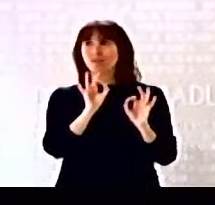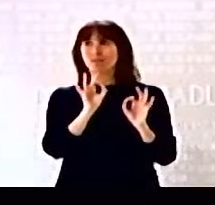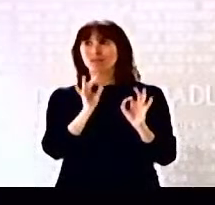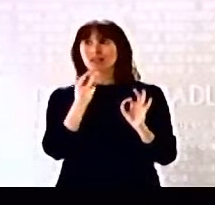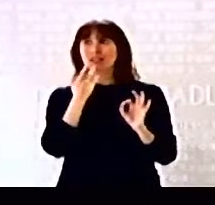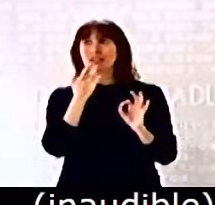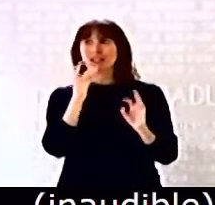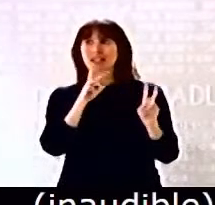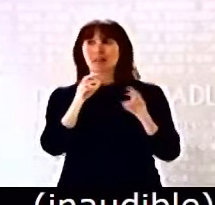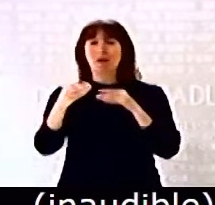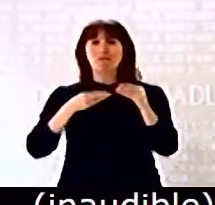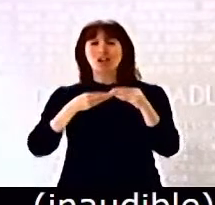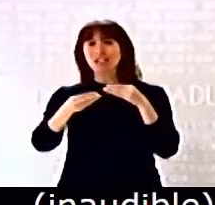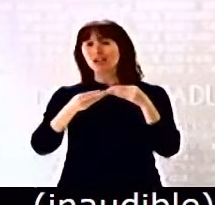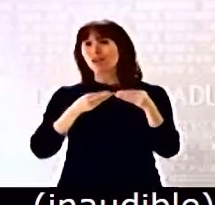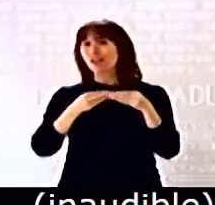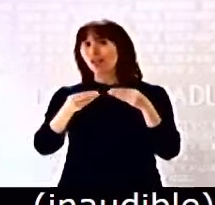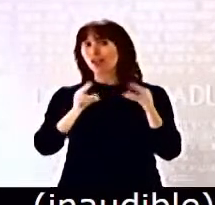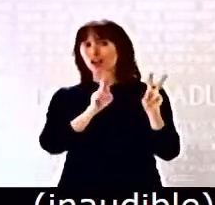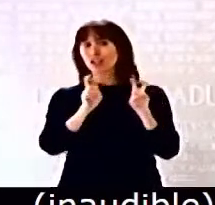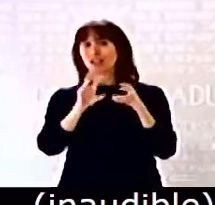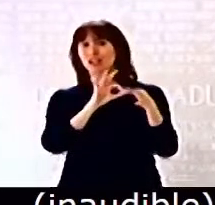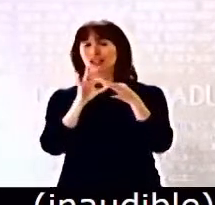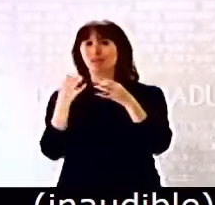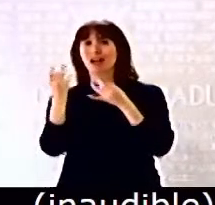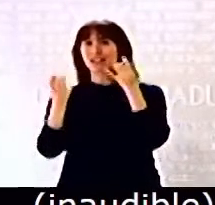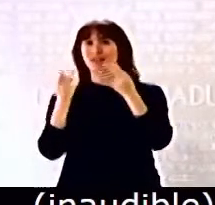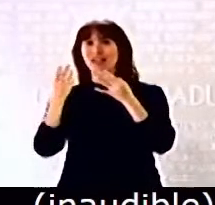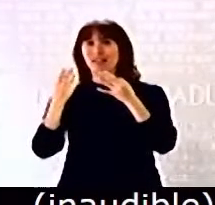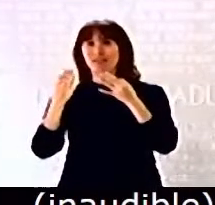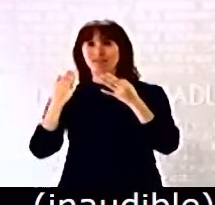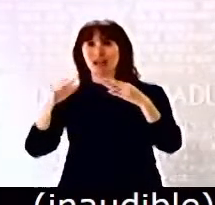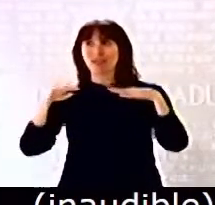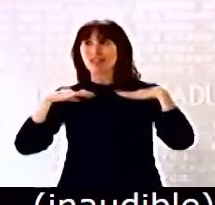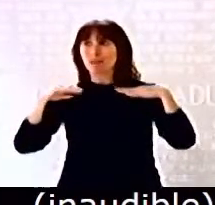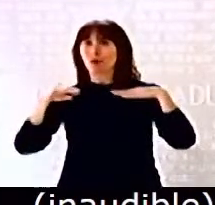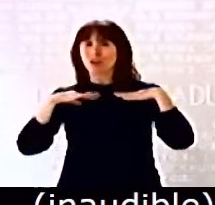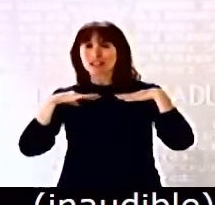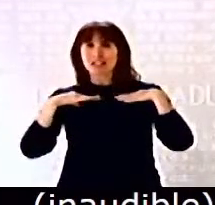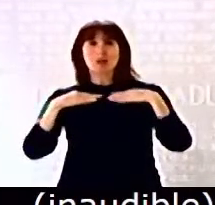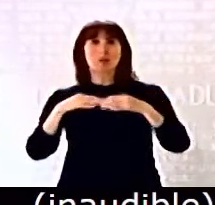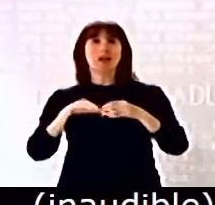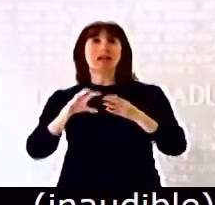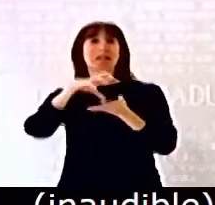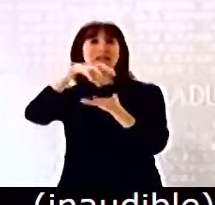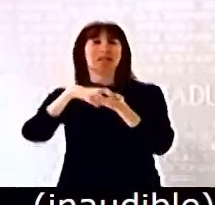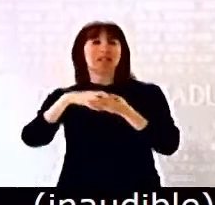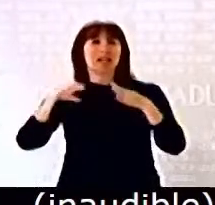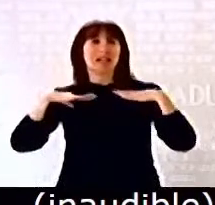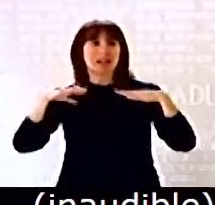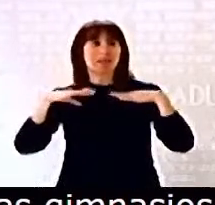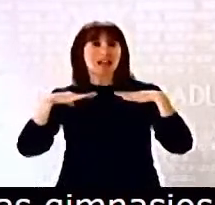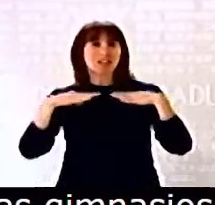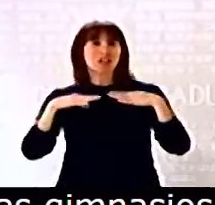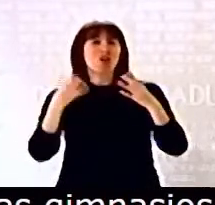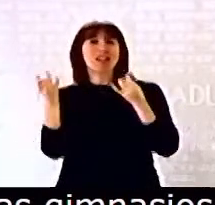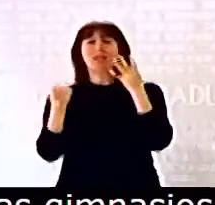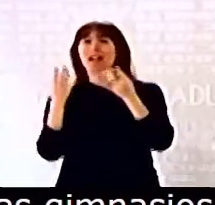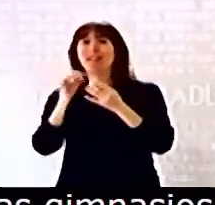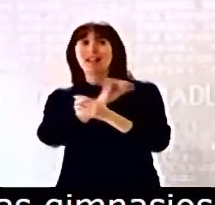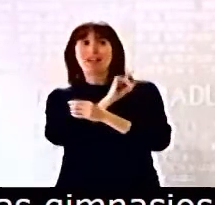alguna flexibilización en cuanto a actividades deportivas, gimnasios, instalaciones deportivas o prácticas de deporte.